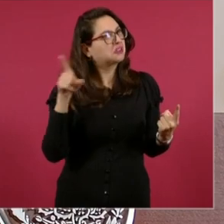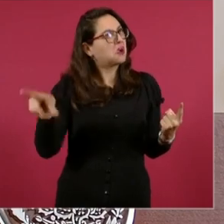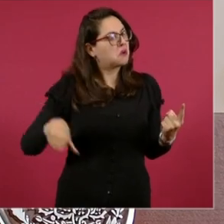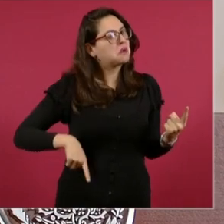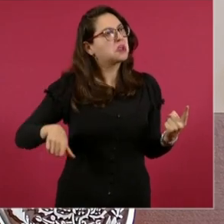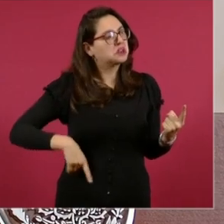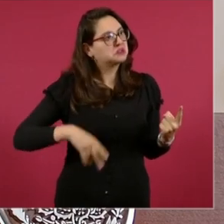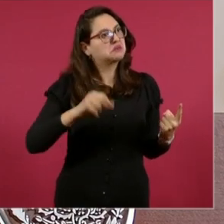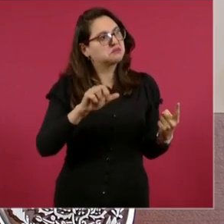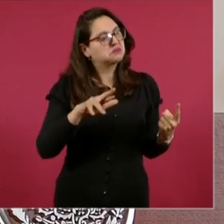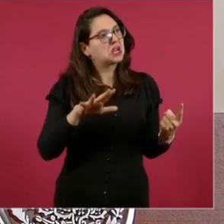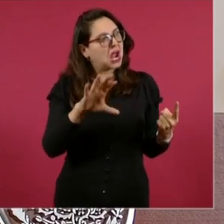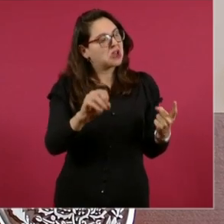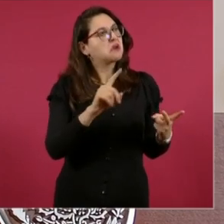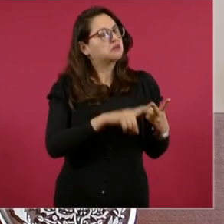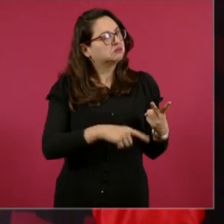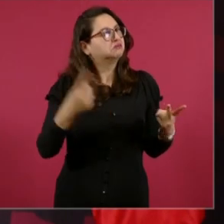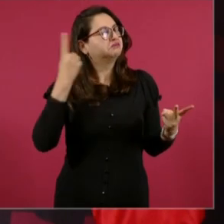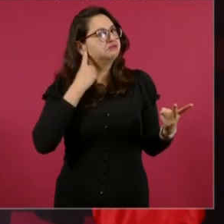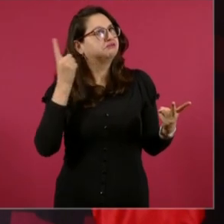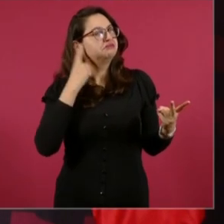narcotraficantes y